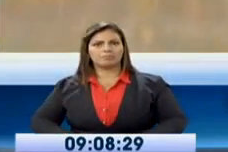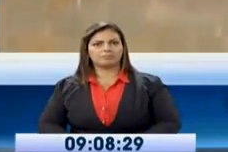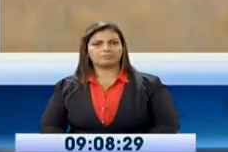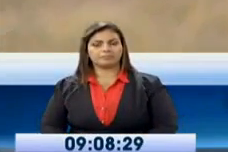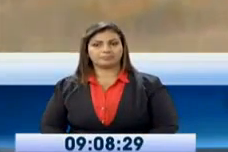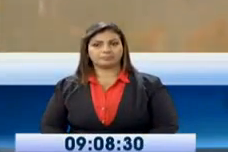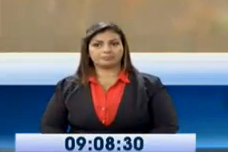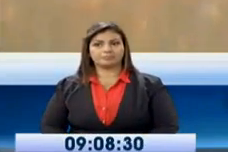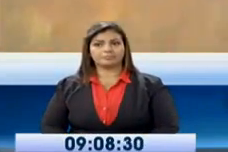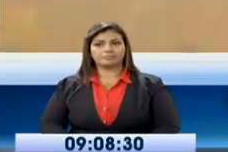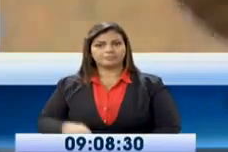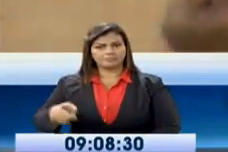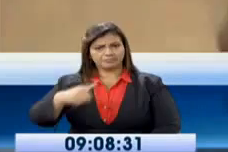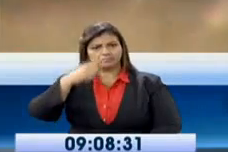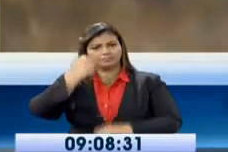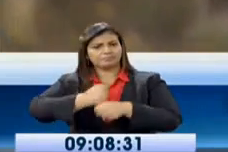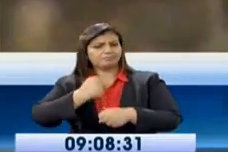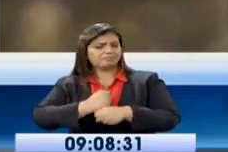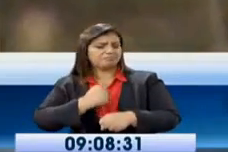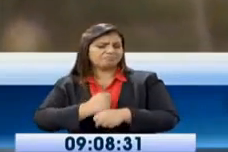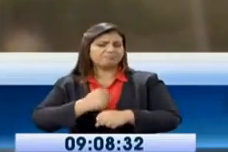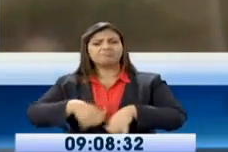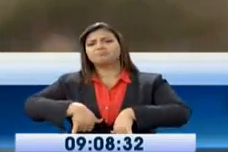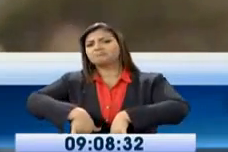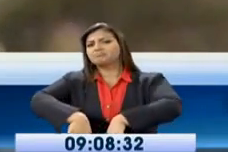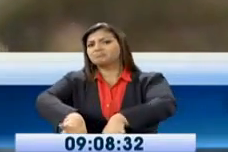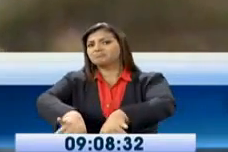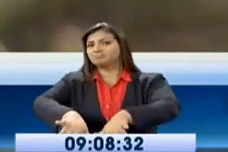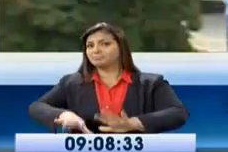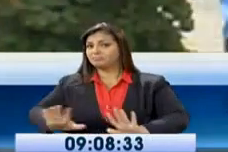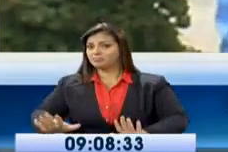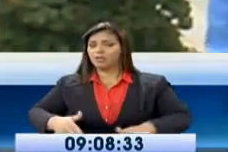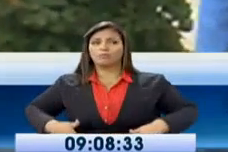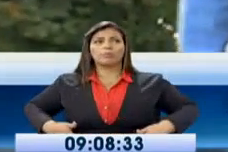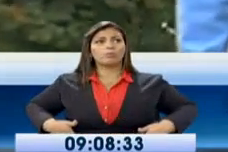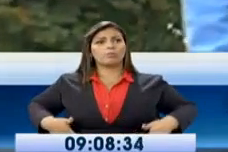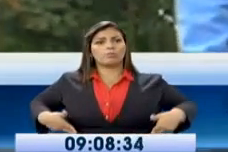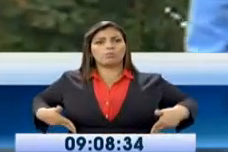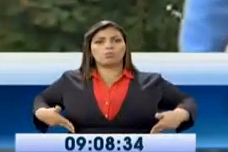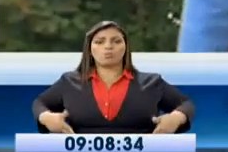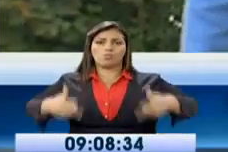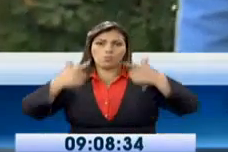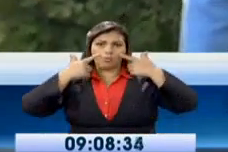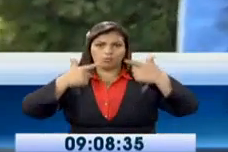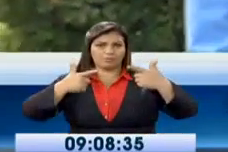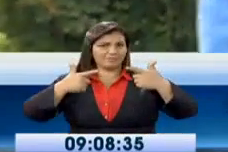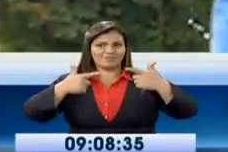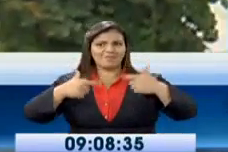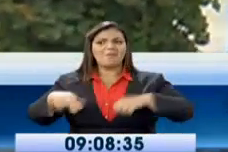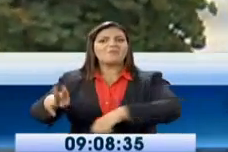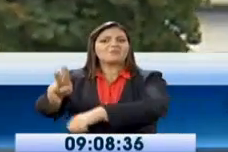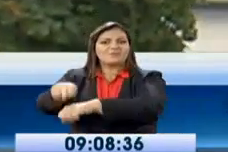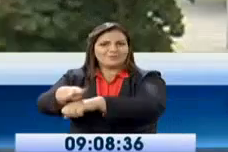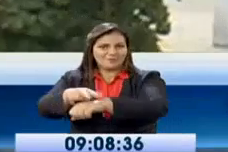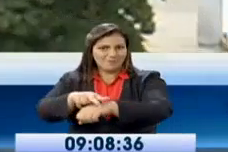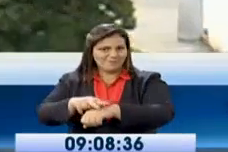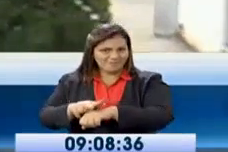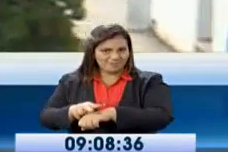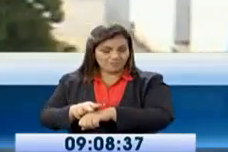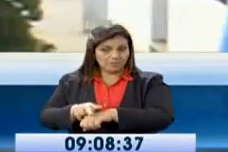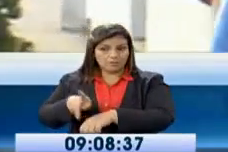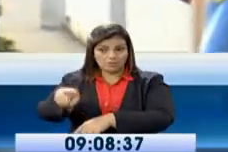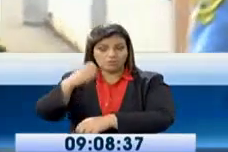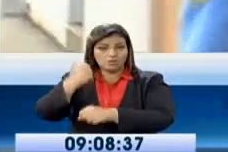David García continuó con sus labores cotidianas, pero ahora desde el cargo de supervisor y con una bonificación